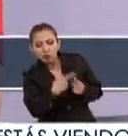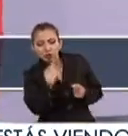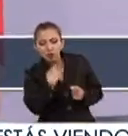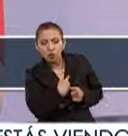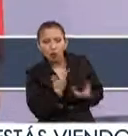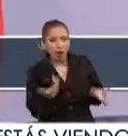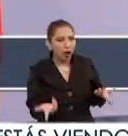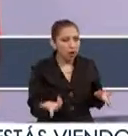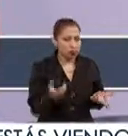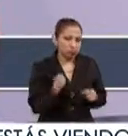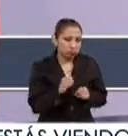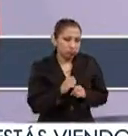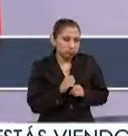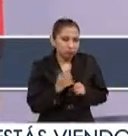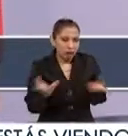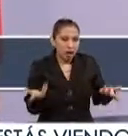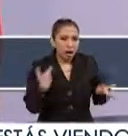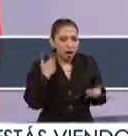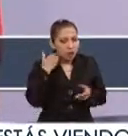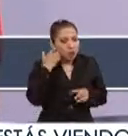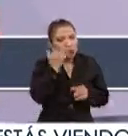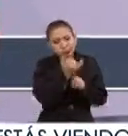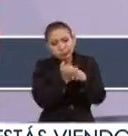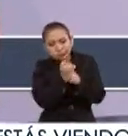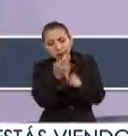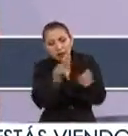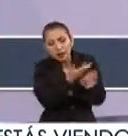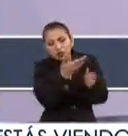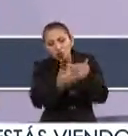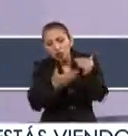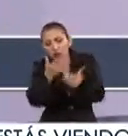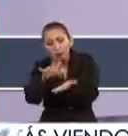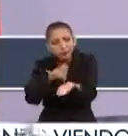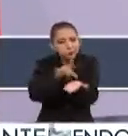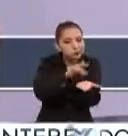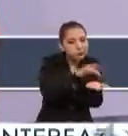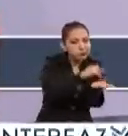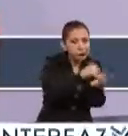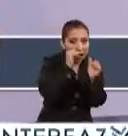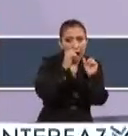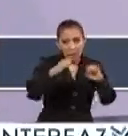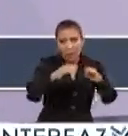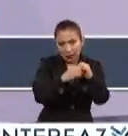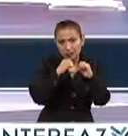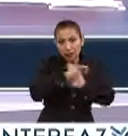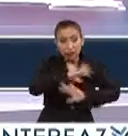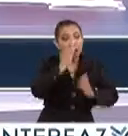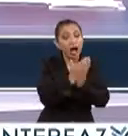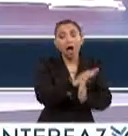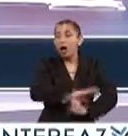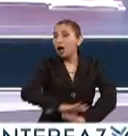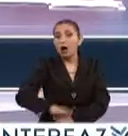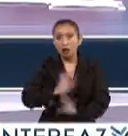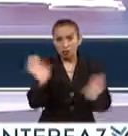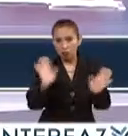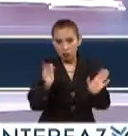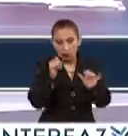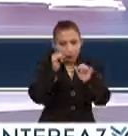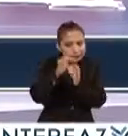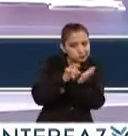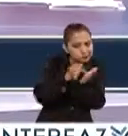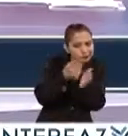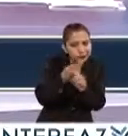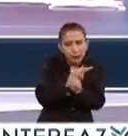Me imagino que obviamente se da un seguimiento a toda esta situación, no es que se atienda la emergencia y se olvide. Y